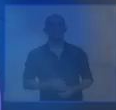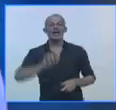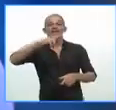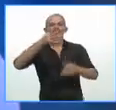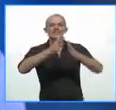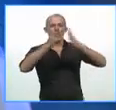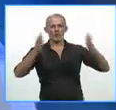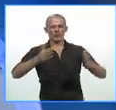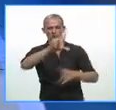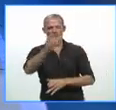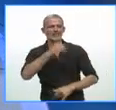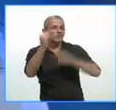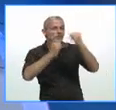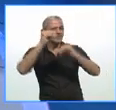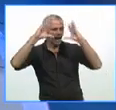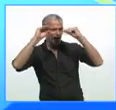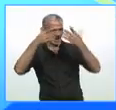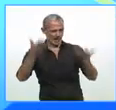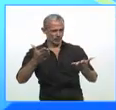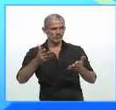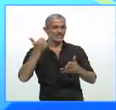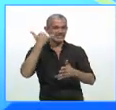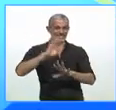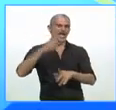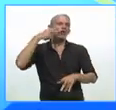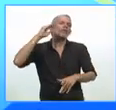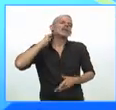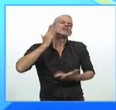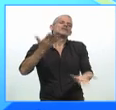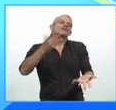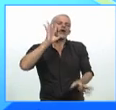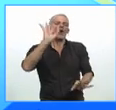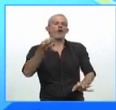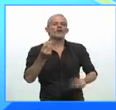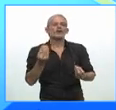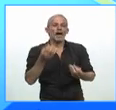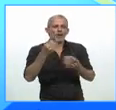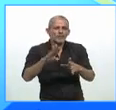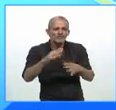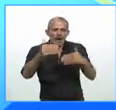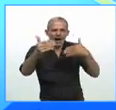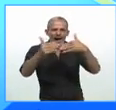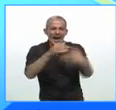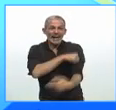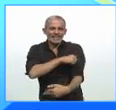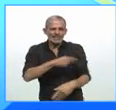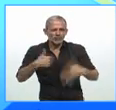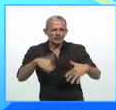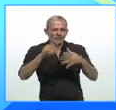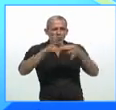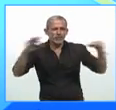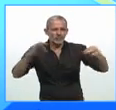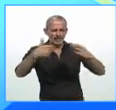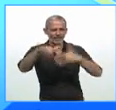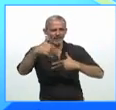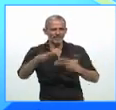Segundo bloque en Deporte de Noticias por la noche. Y sí, estamos ya en el 2016 y estamos empezando a palpitar Río de una u otra manera. Ya pensamos en los Juegos